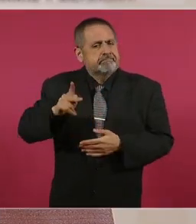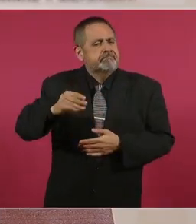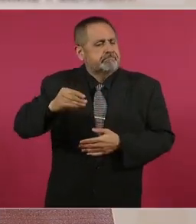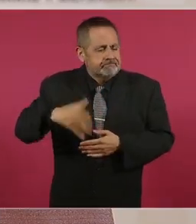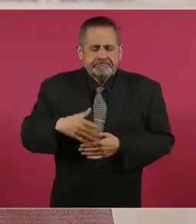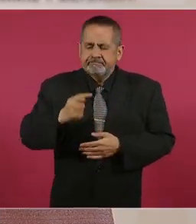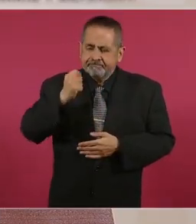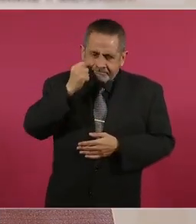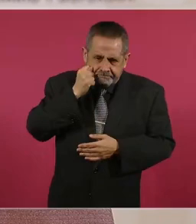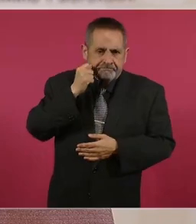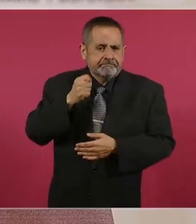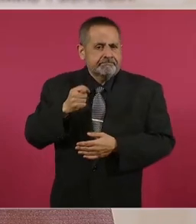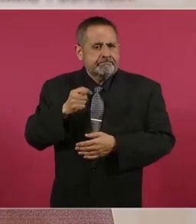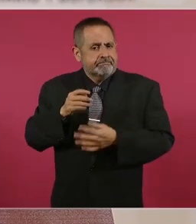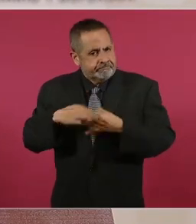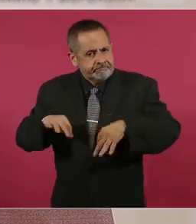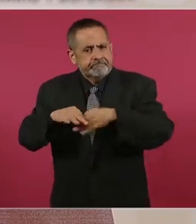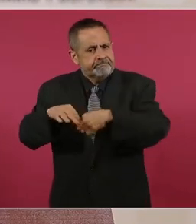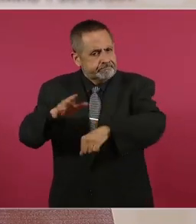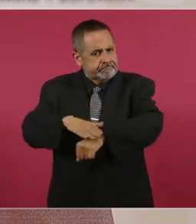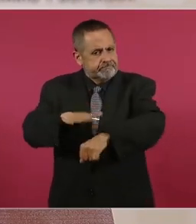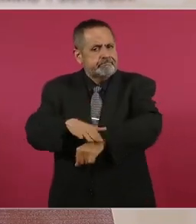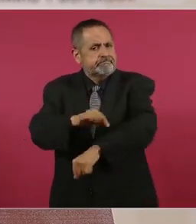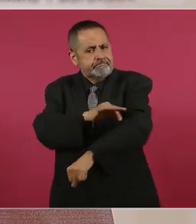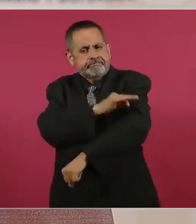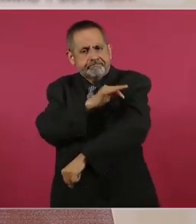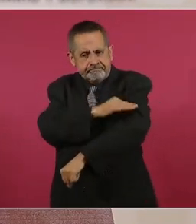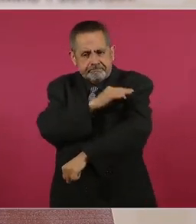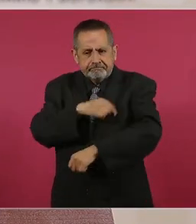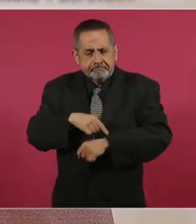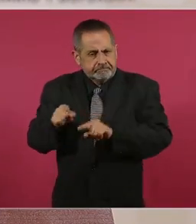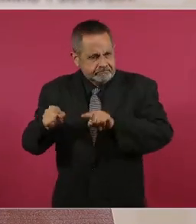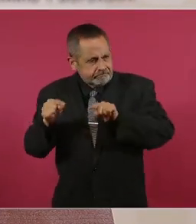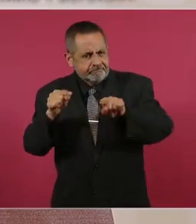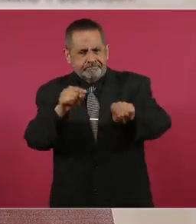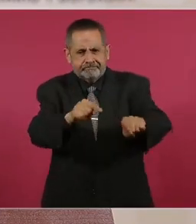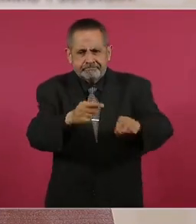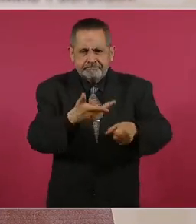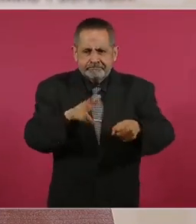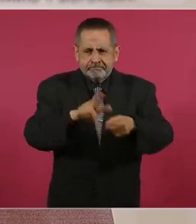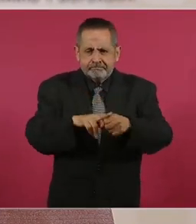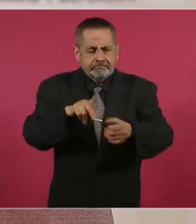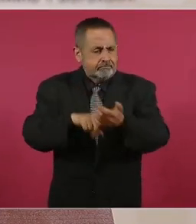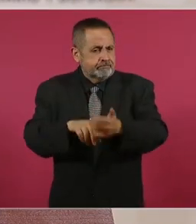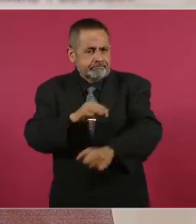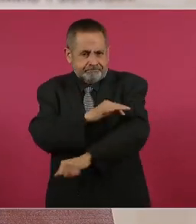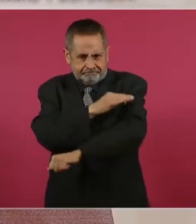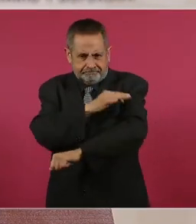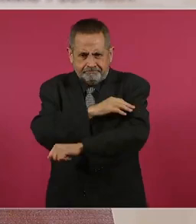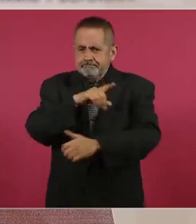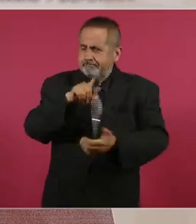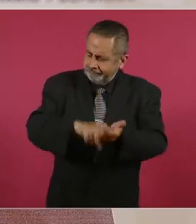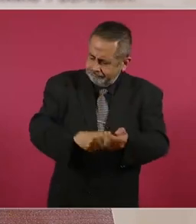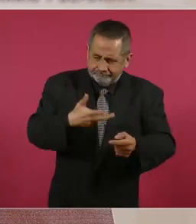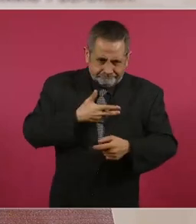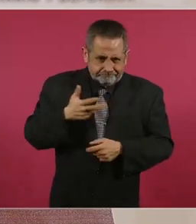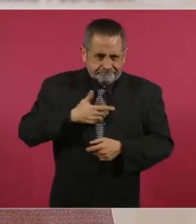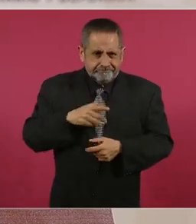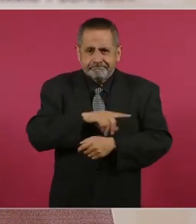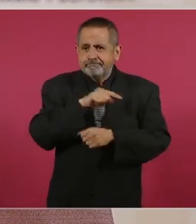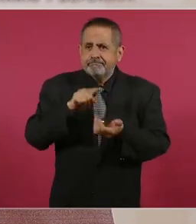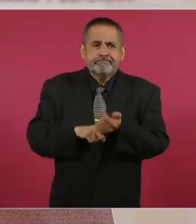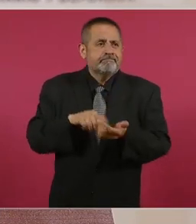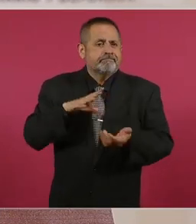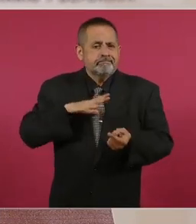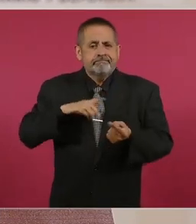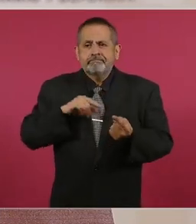importante vacunarse, por eso hacemos el llamado a la población de que acudan a sus centros de salud. La vacuna debe está en todos los centros de